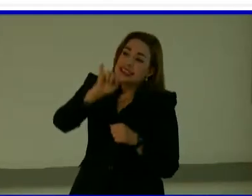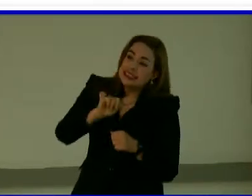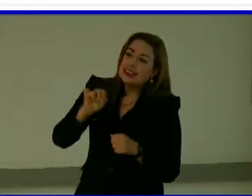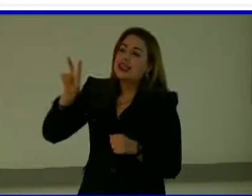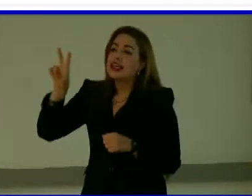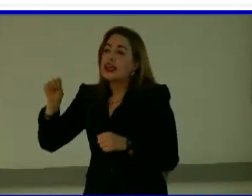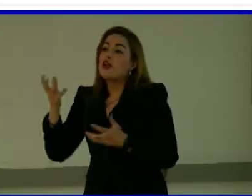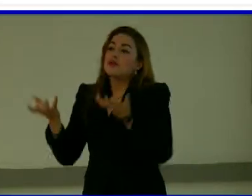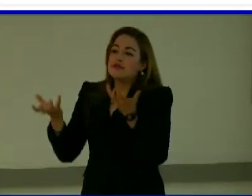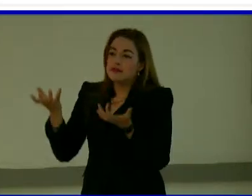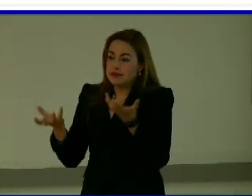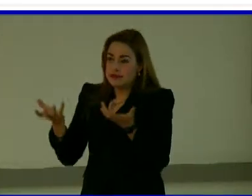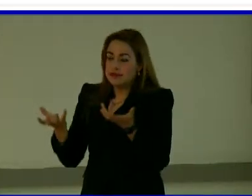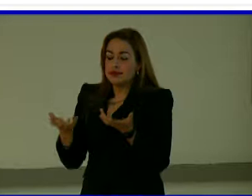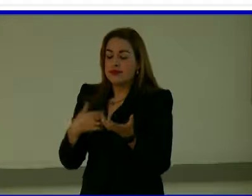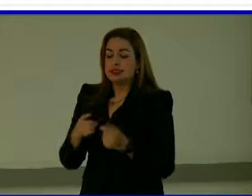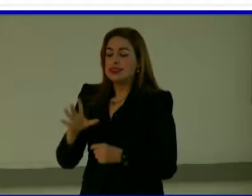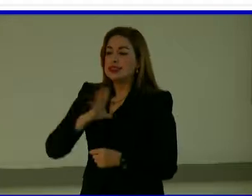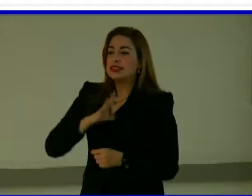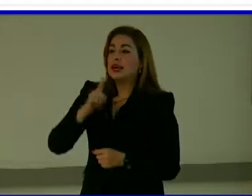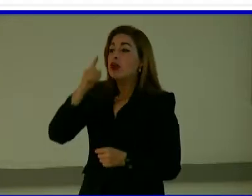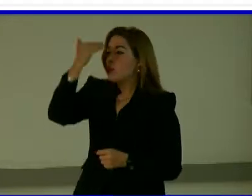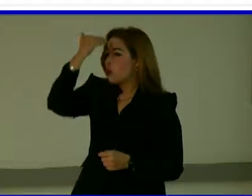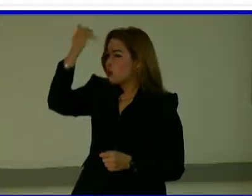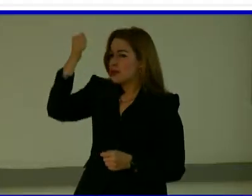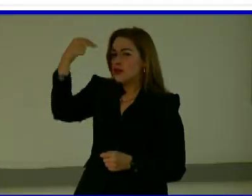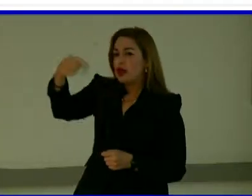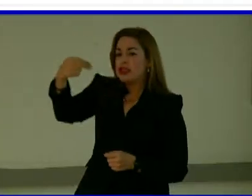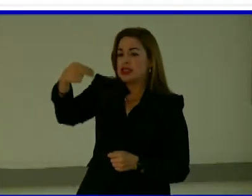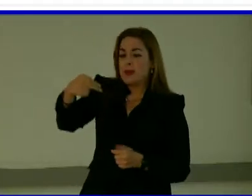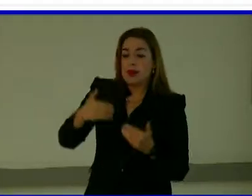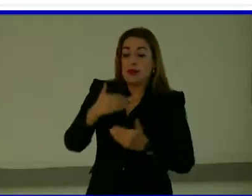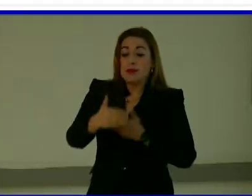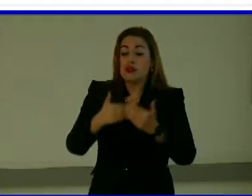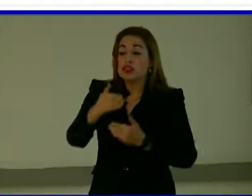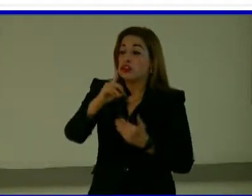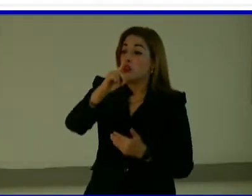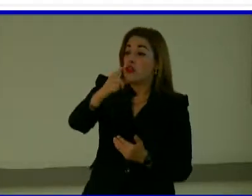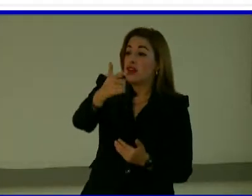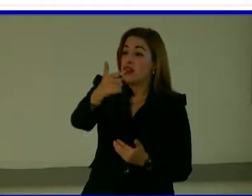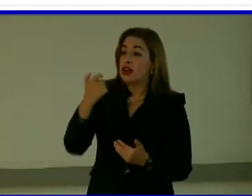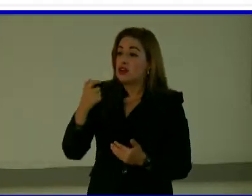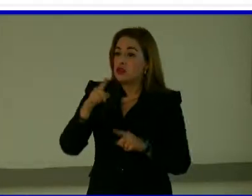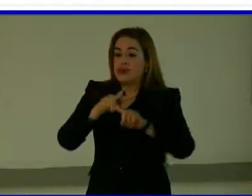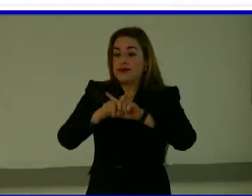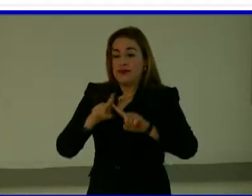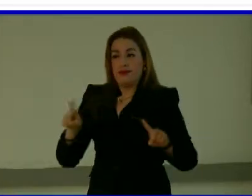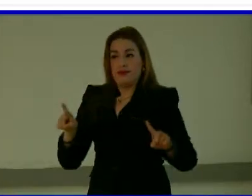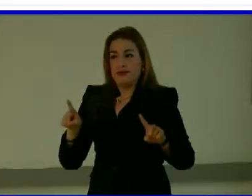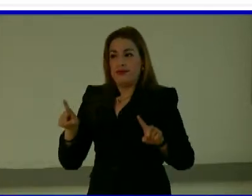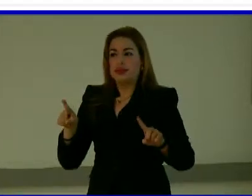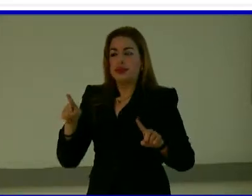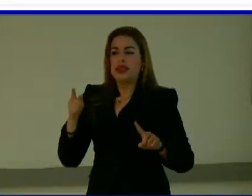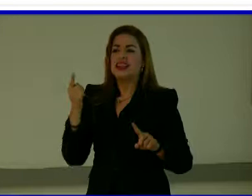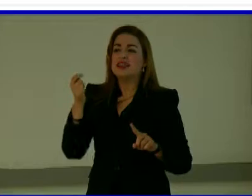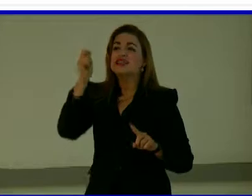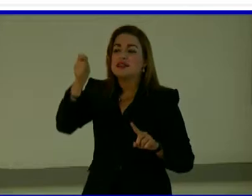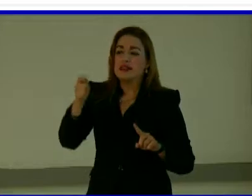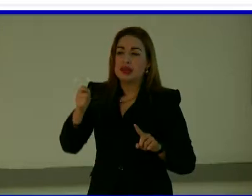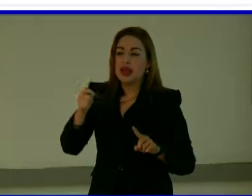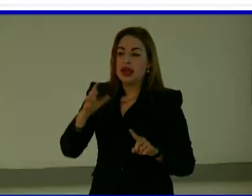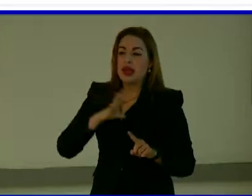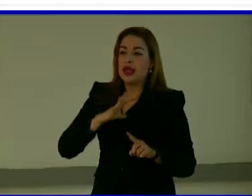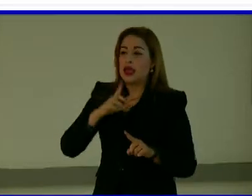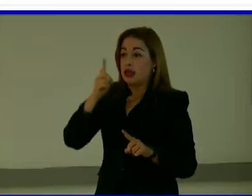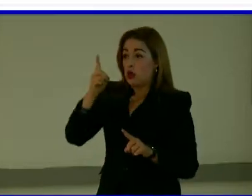antes de ayer, hay un concepto que se llama el proceso de diagnóstico diferencial. Lo que quiere decir que un síntoma puede ser